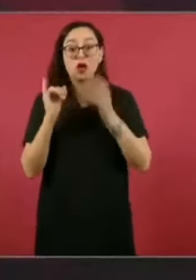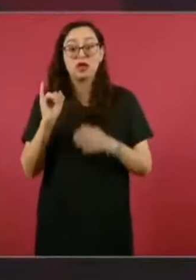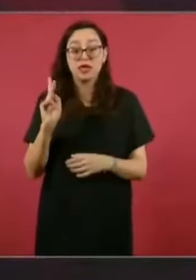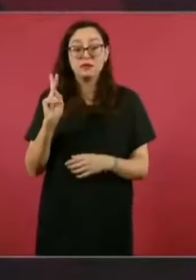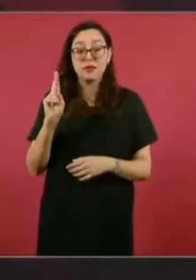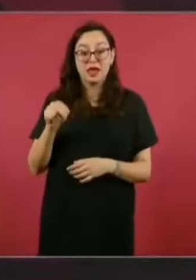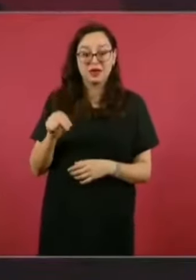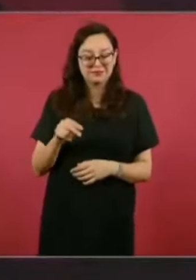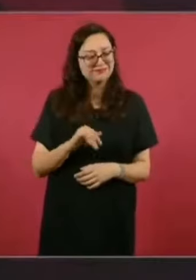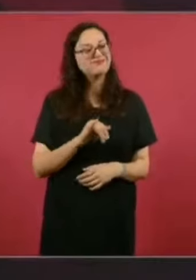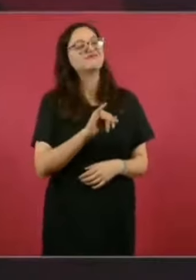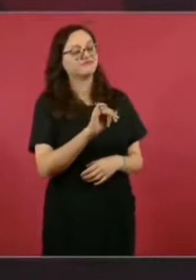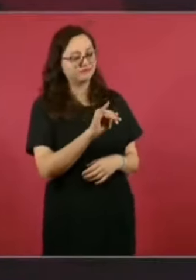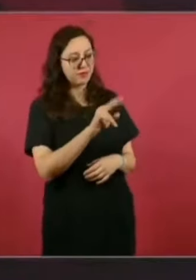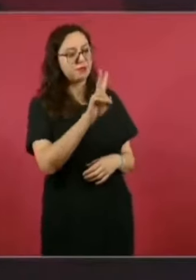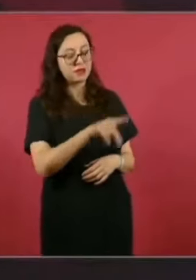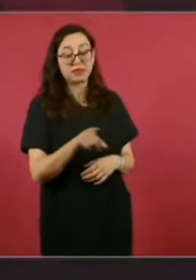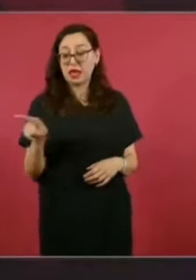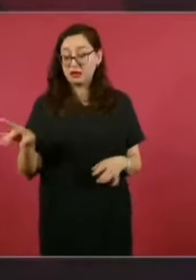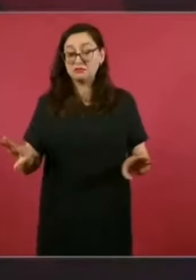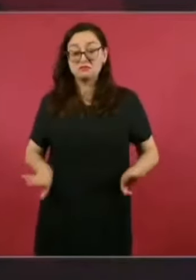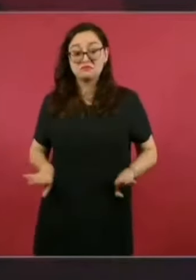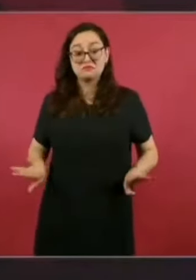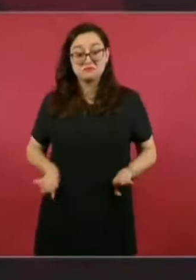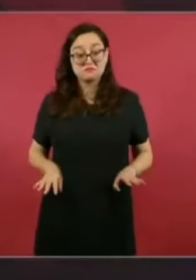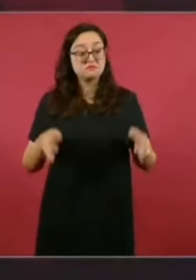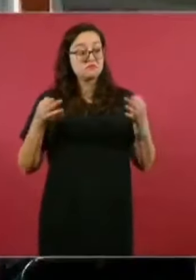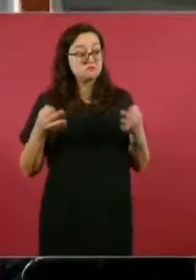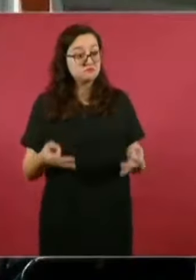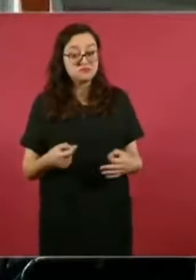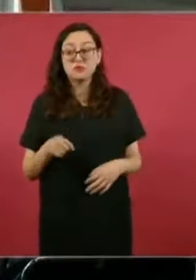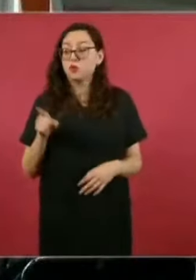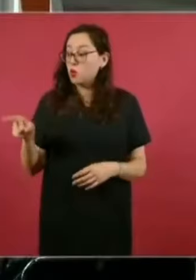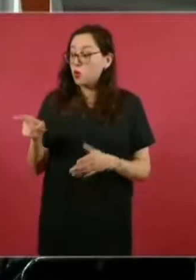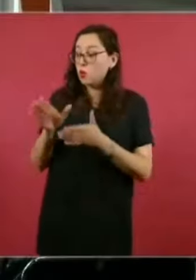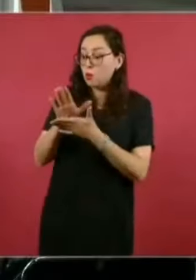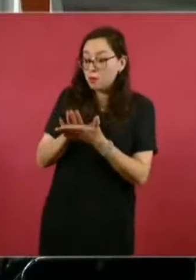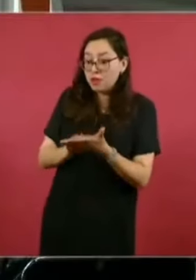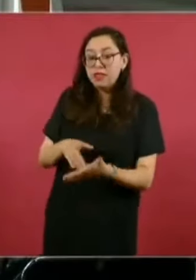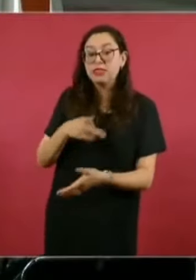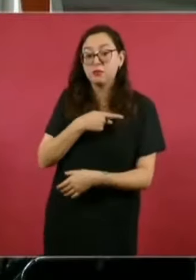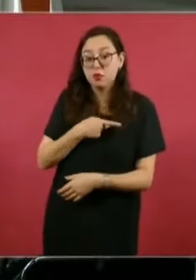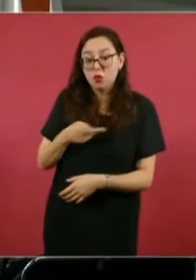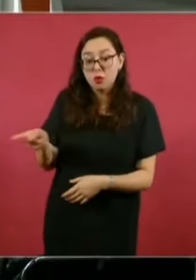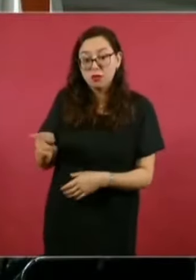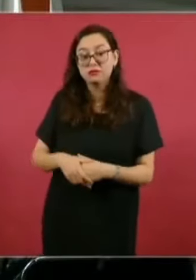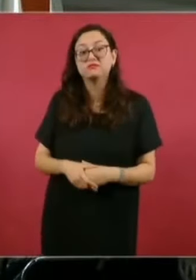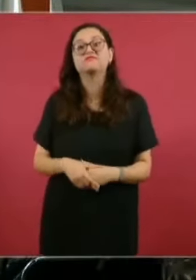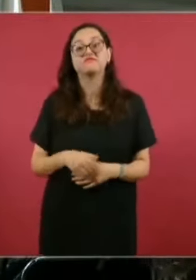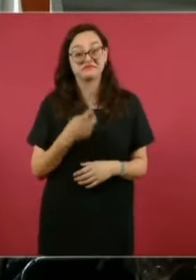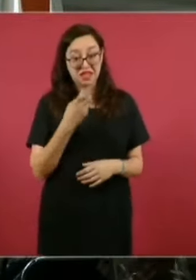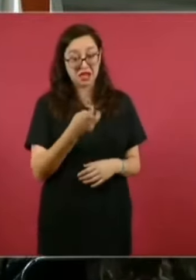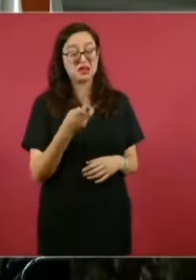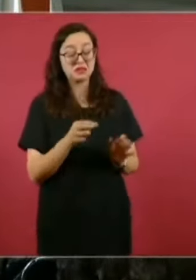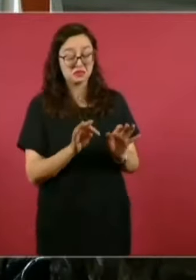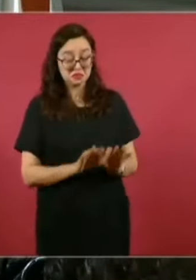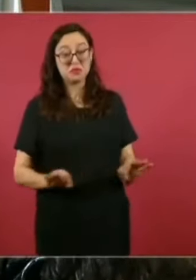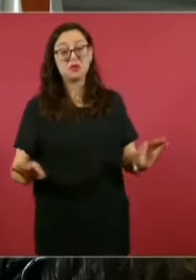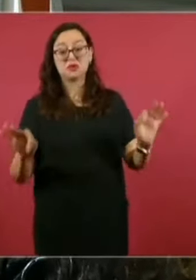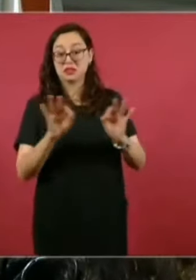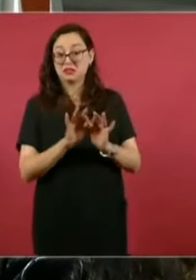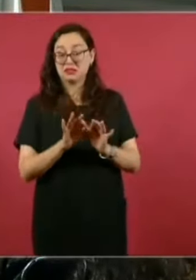tenía convicciones. Muy humildes, muy pobres. Sí. En el internado. Porque que eso luego… es muy importante. El